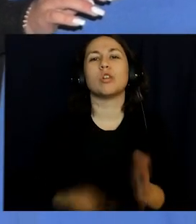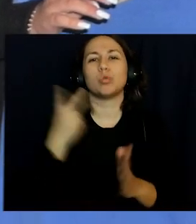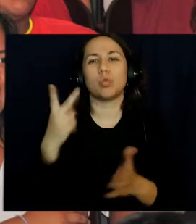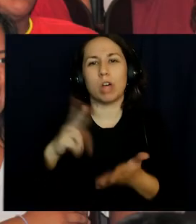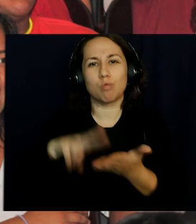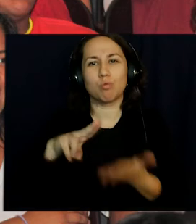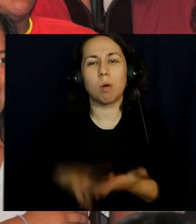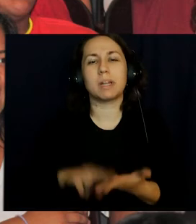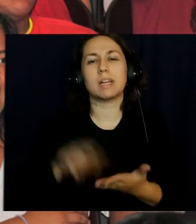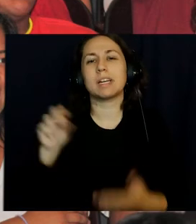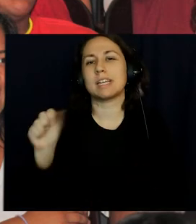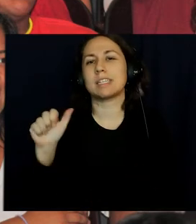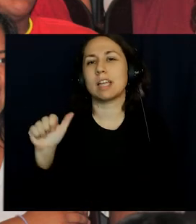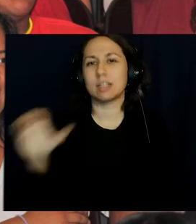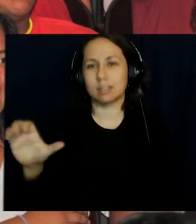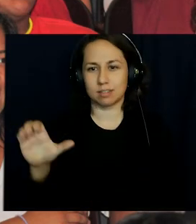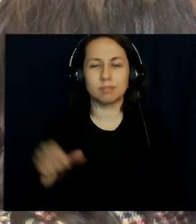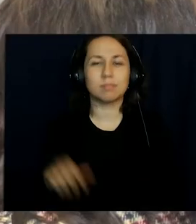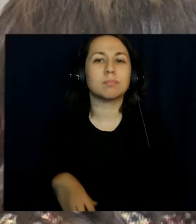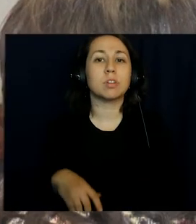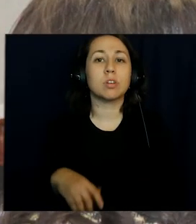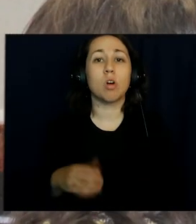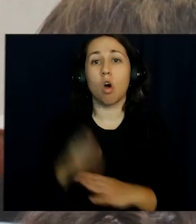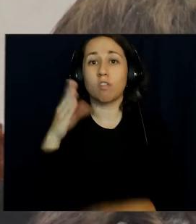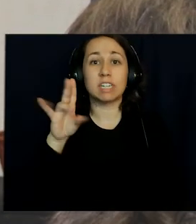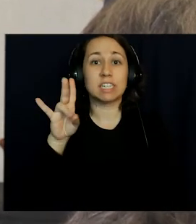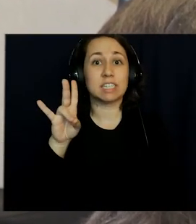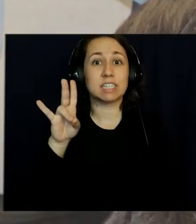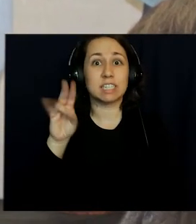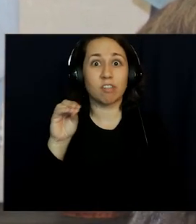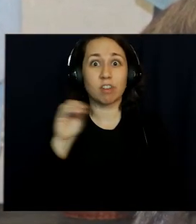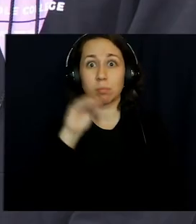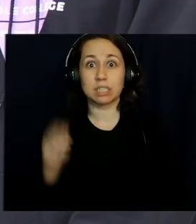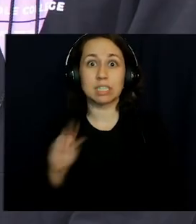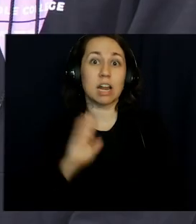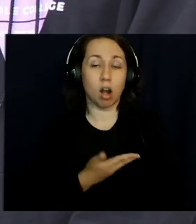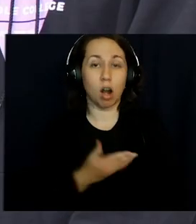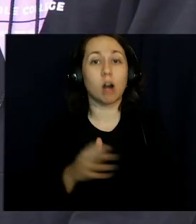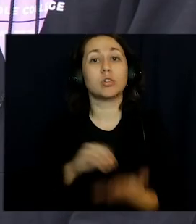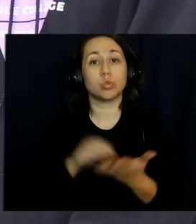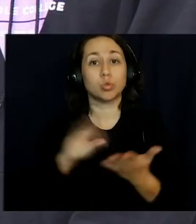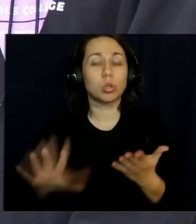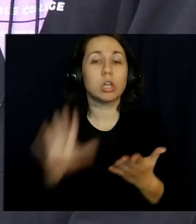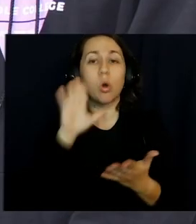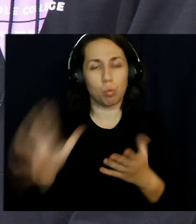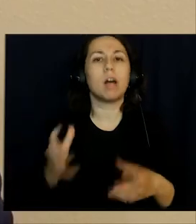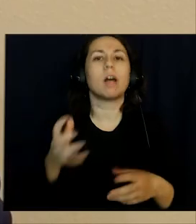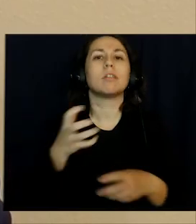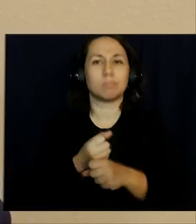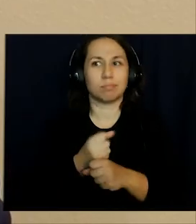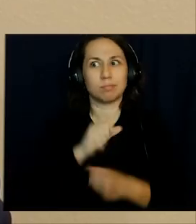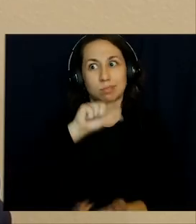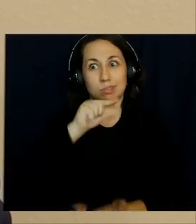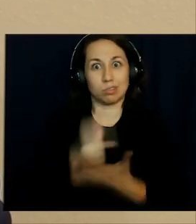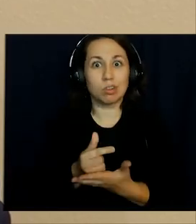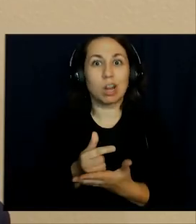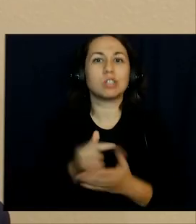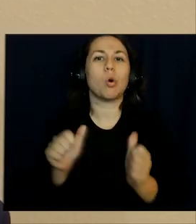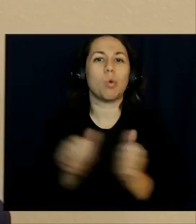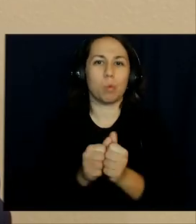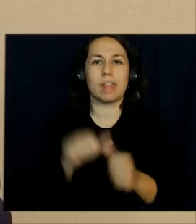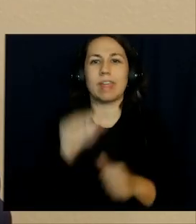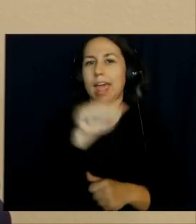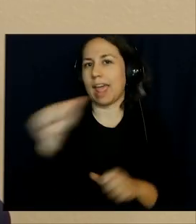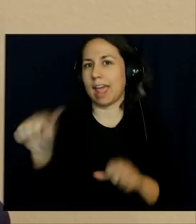nuestra relación con el Colegio Santa Ana. Con esta alianza, más del 75% de nuestros alumnos se graduarán con